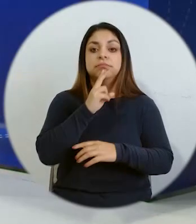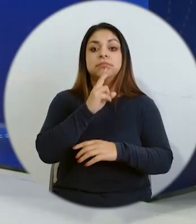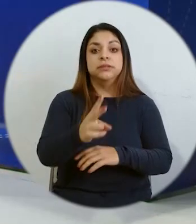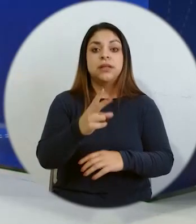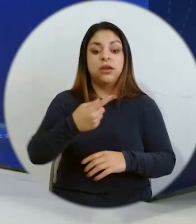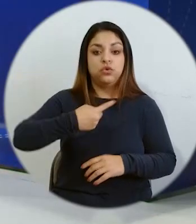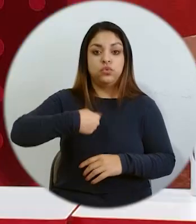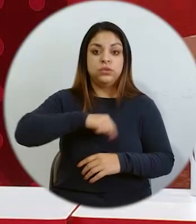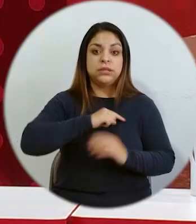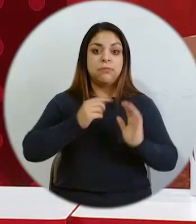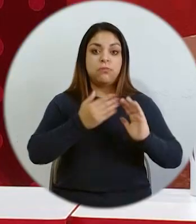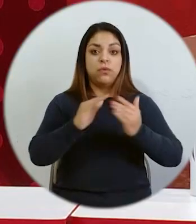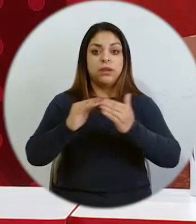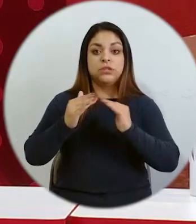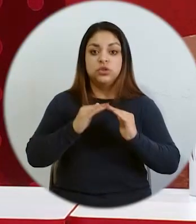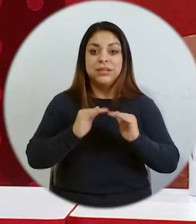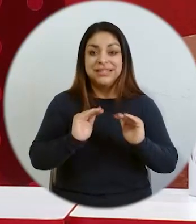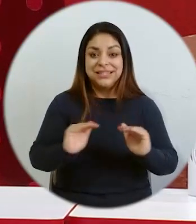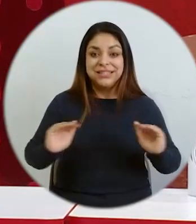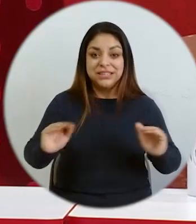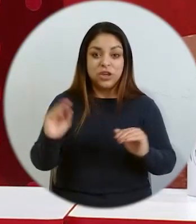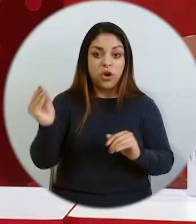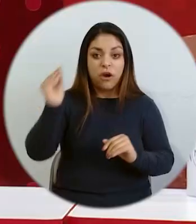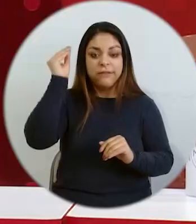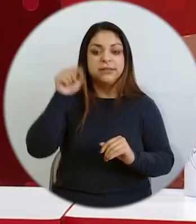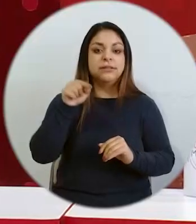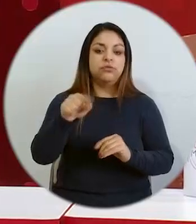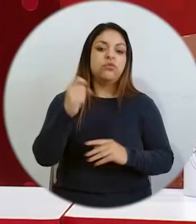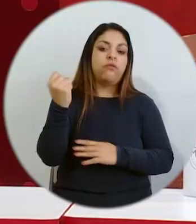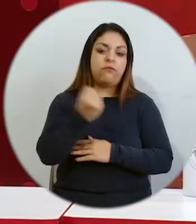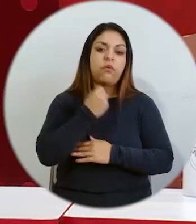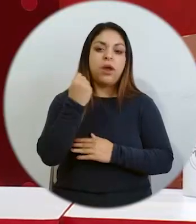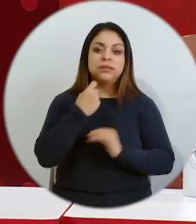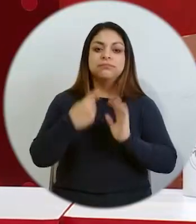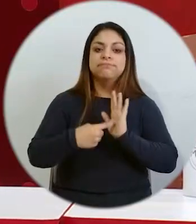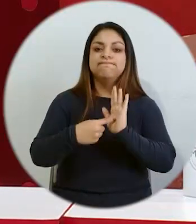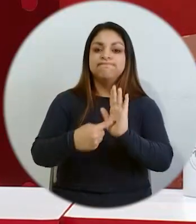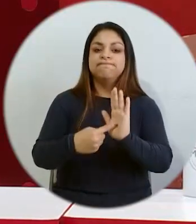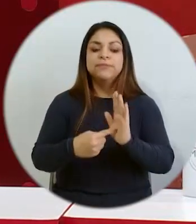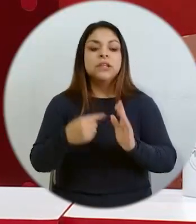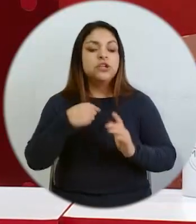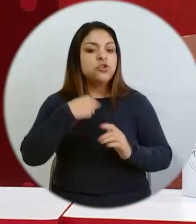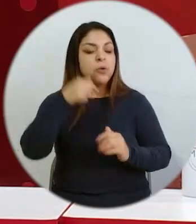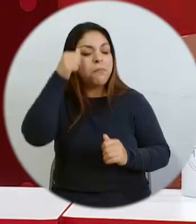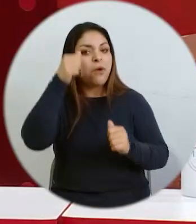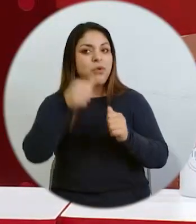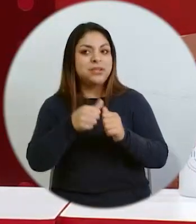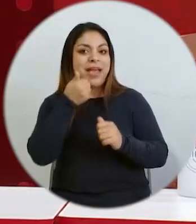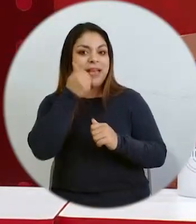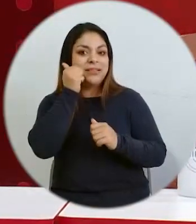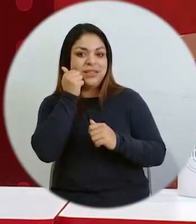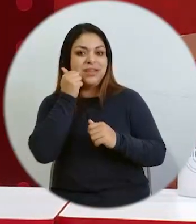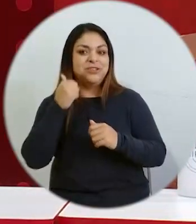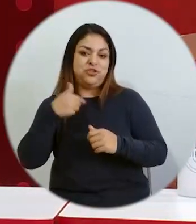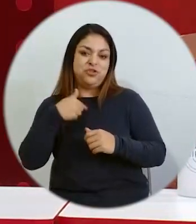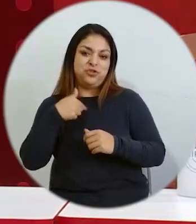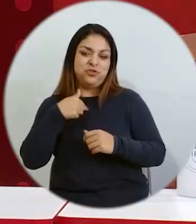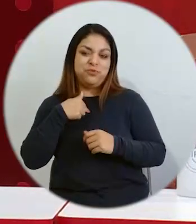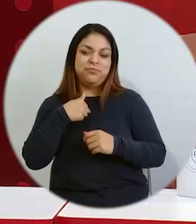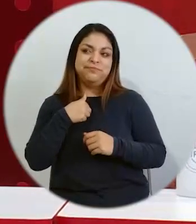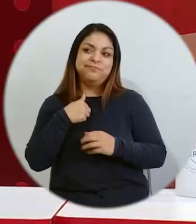que definitivamente nuestra población de niñez y adolescencia es la más expuesta. De hecho, eso me recordó un comentario de ayer,